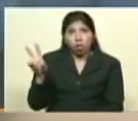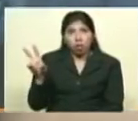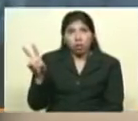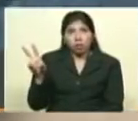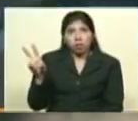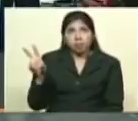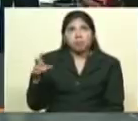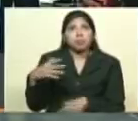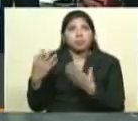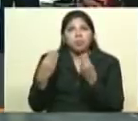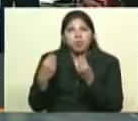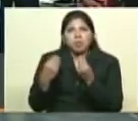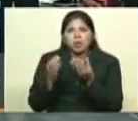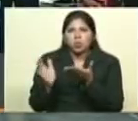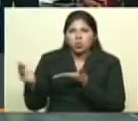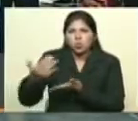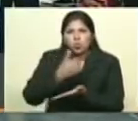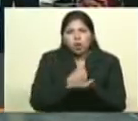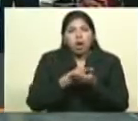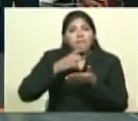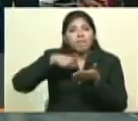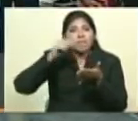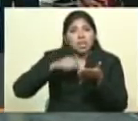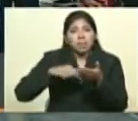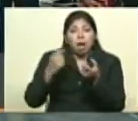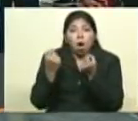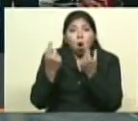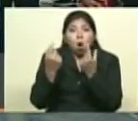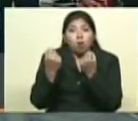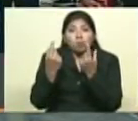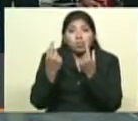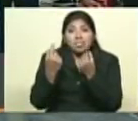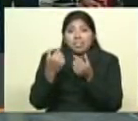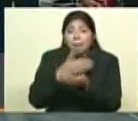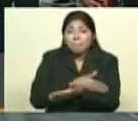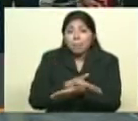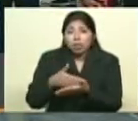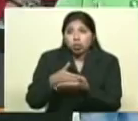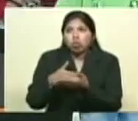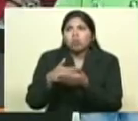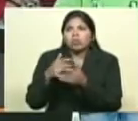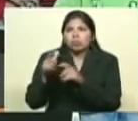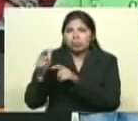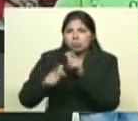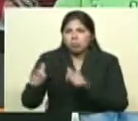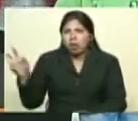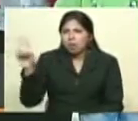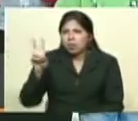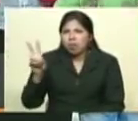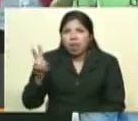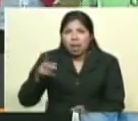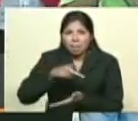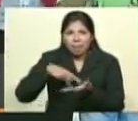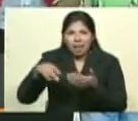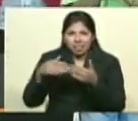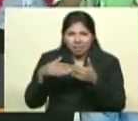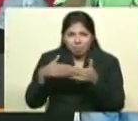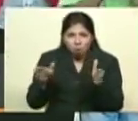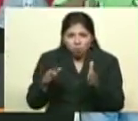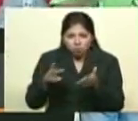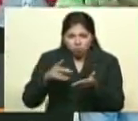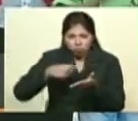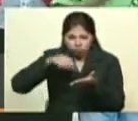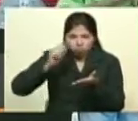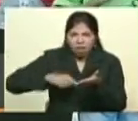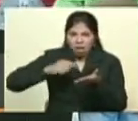a recoger firmas, y más de 11 millones de venezolanos y venezolanas en las plazas públicas firmamos en contra de este decreto,